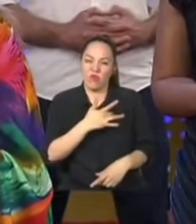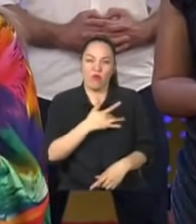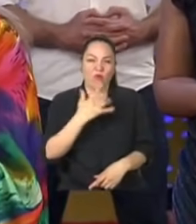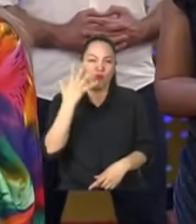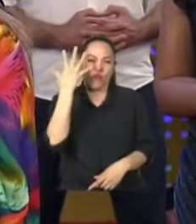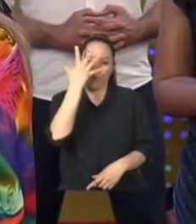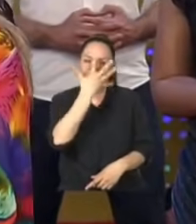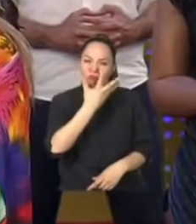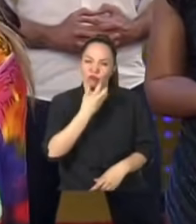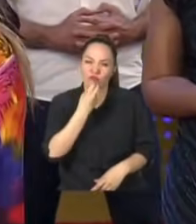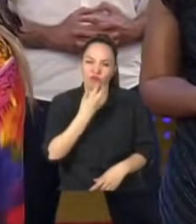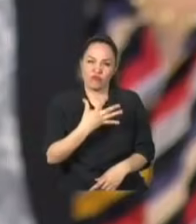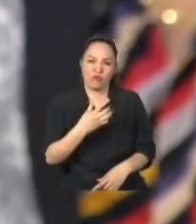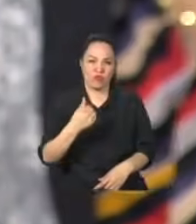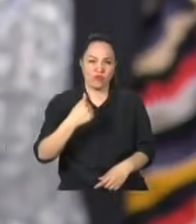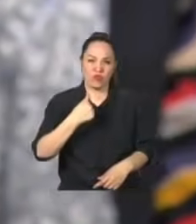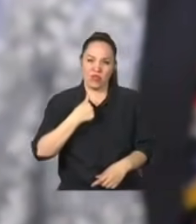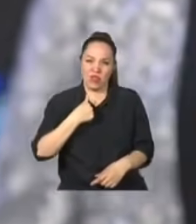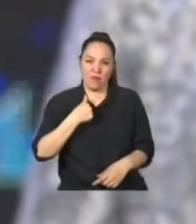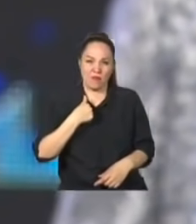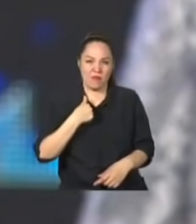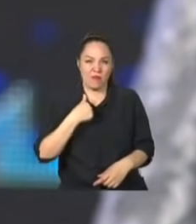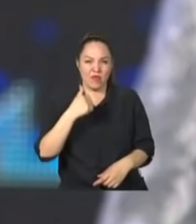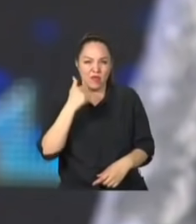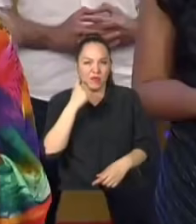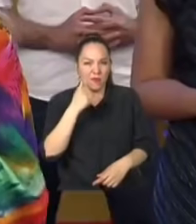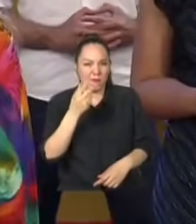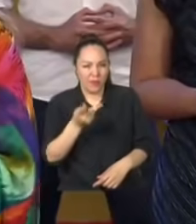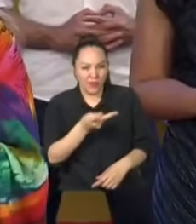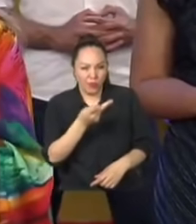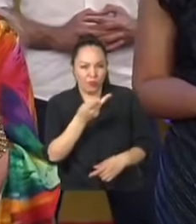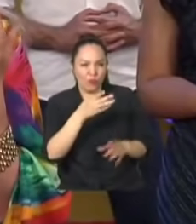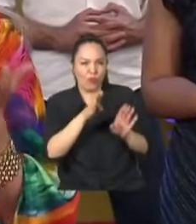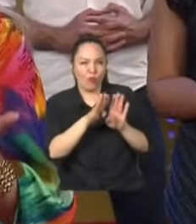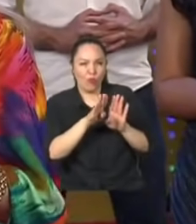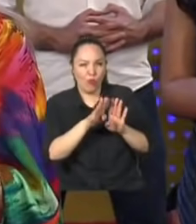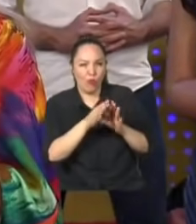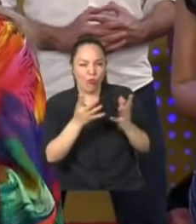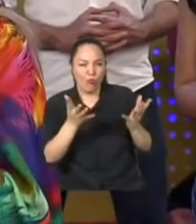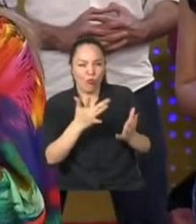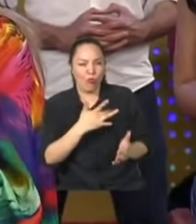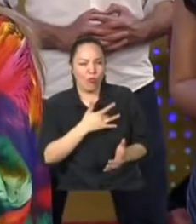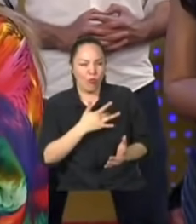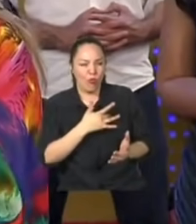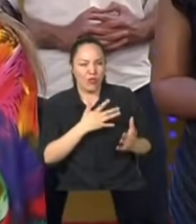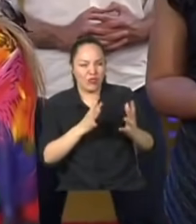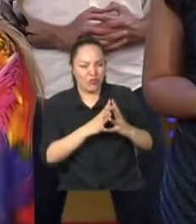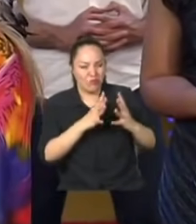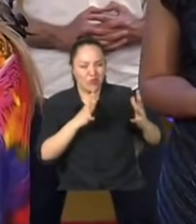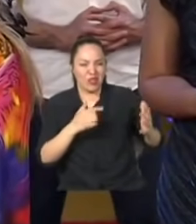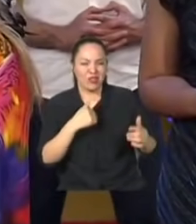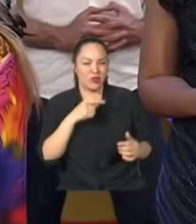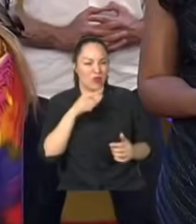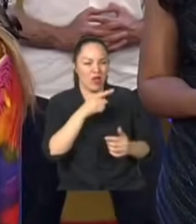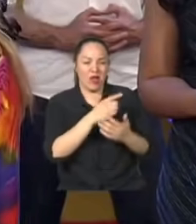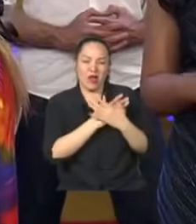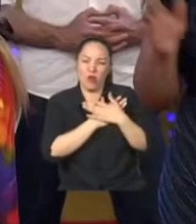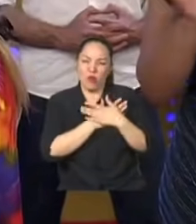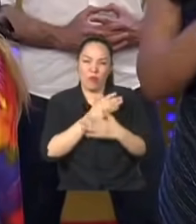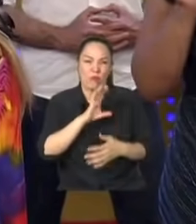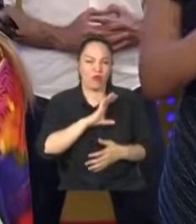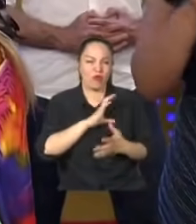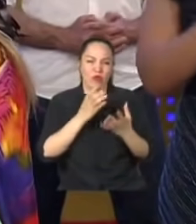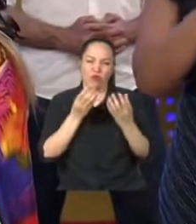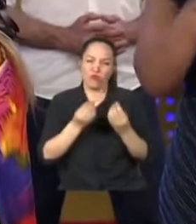hermosísimo. Y a mí mucha gente me ha preguntado, Conan así es, Conan tiene un super corazón y yo lo amo y lo quiero mucho porque tiene